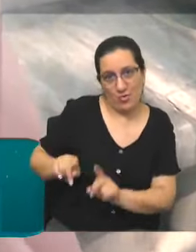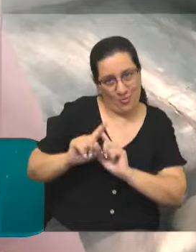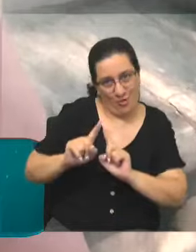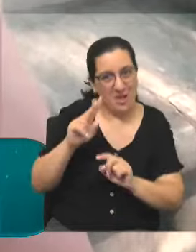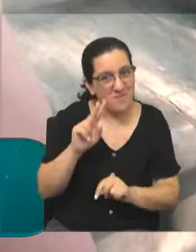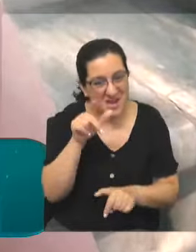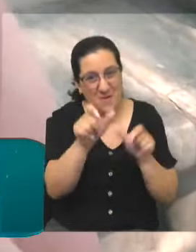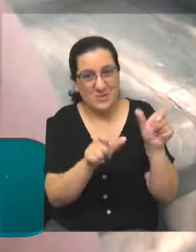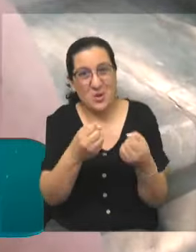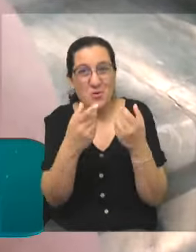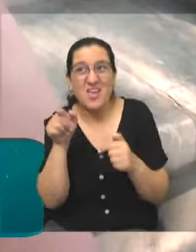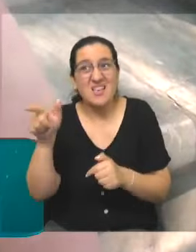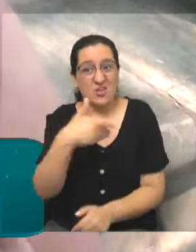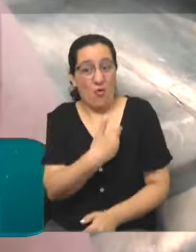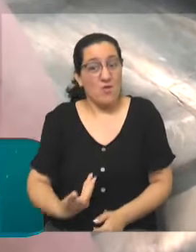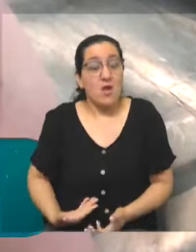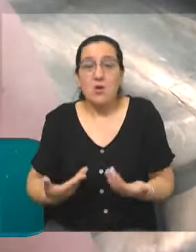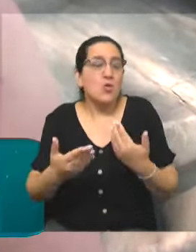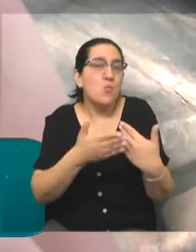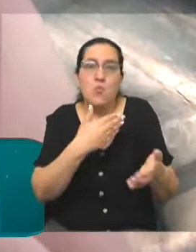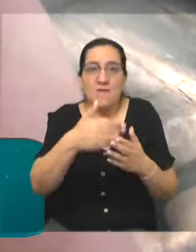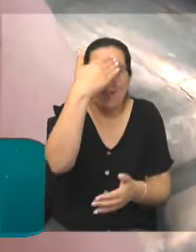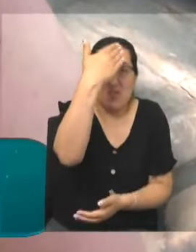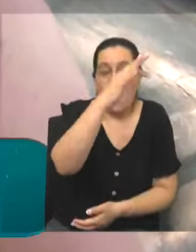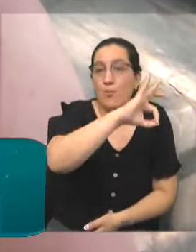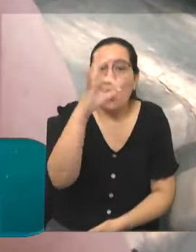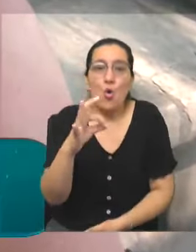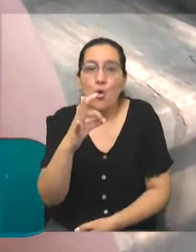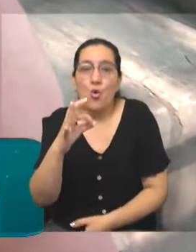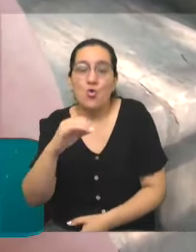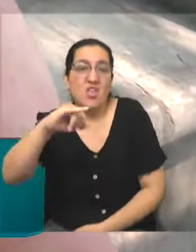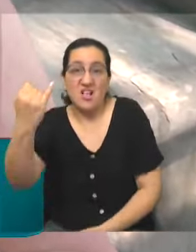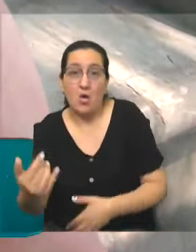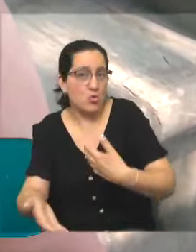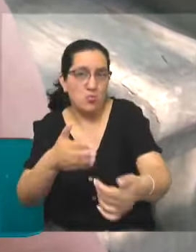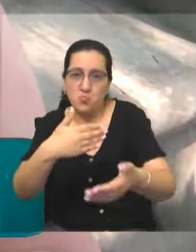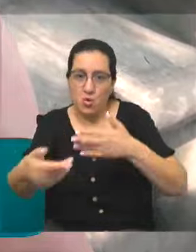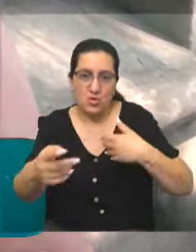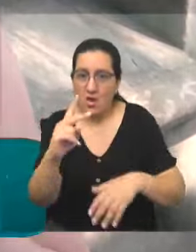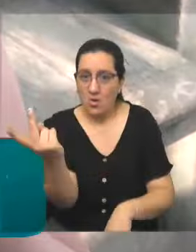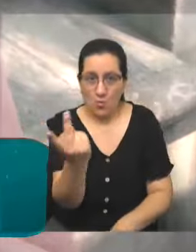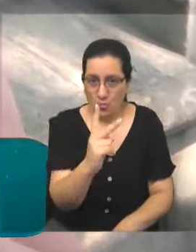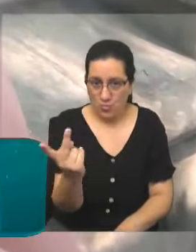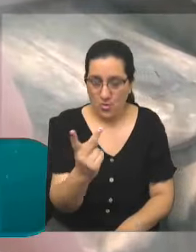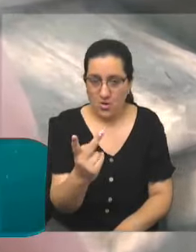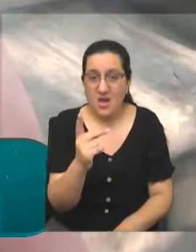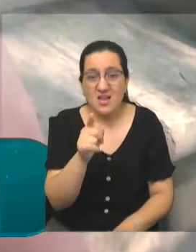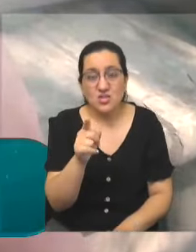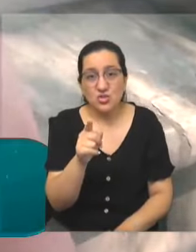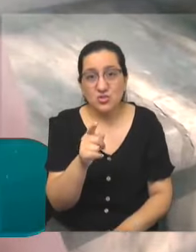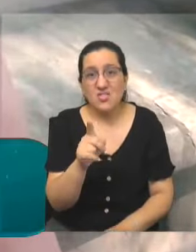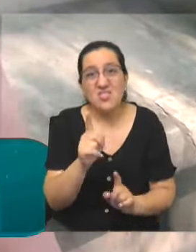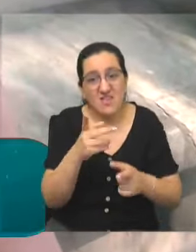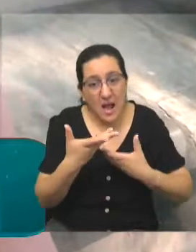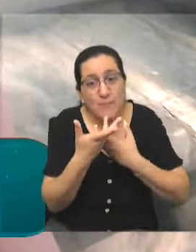porque ellos están, el que vaya a estar, Frente Amplio o Delgado, van a estar porque la gente los votó.